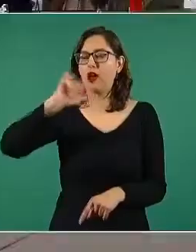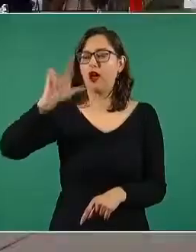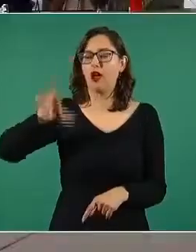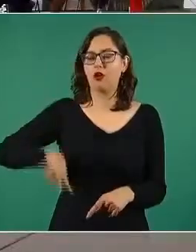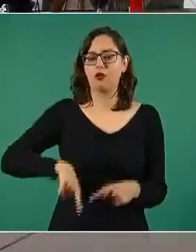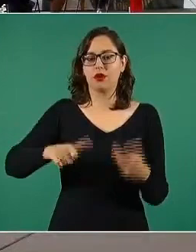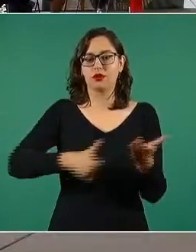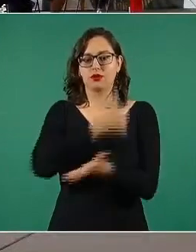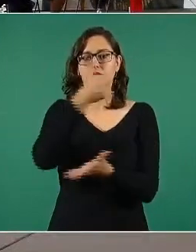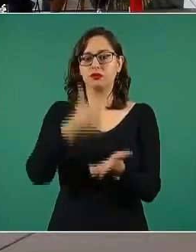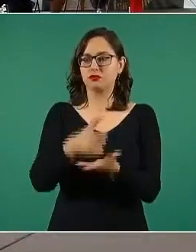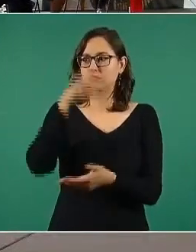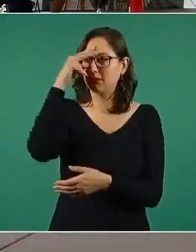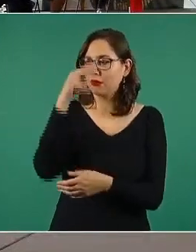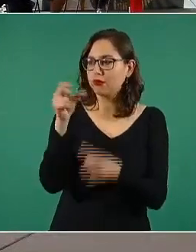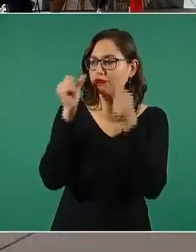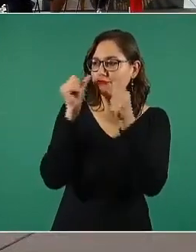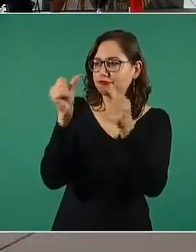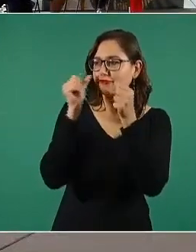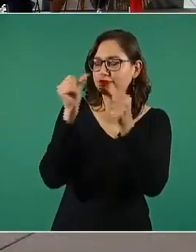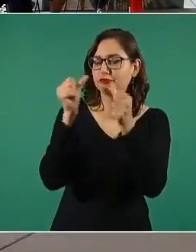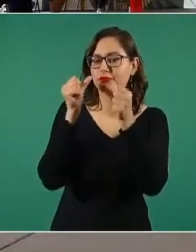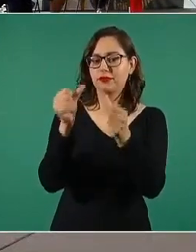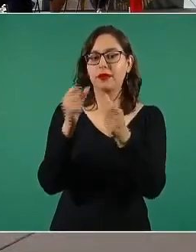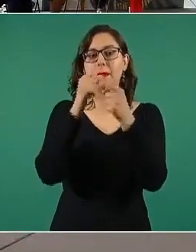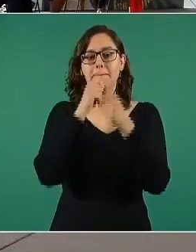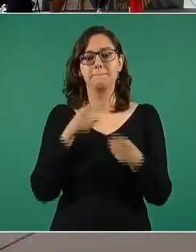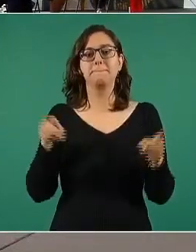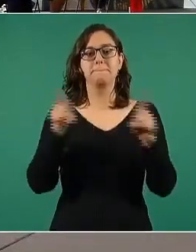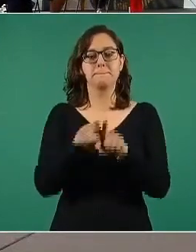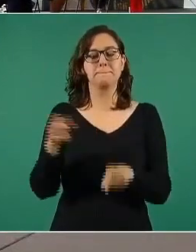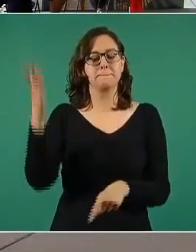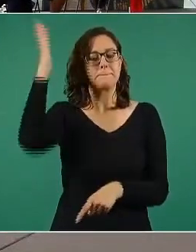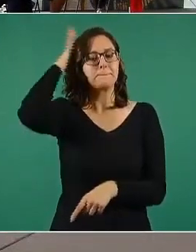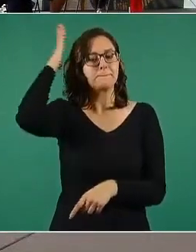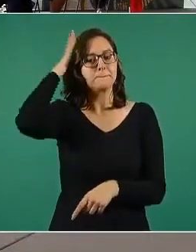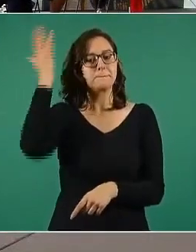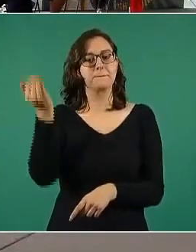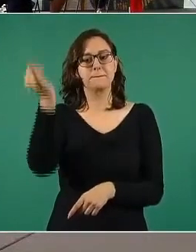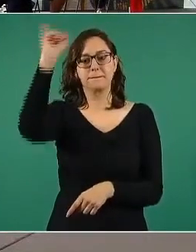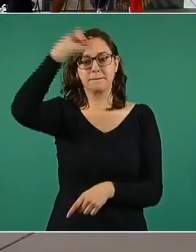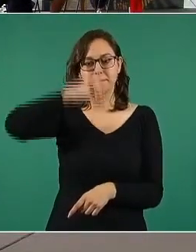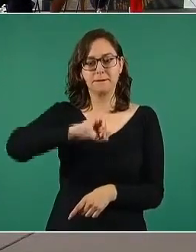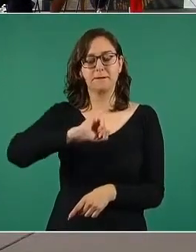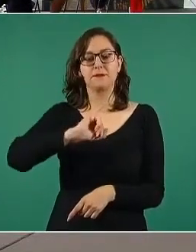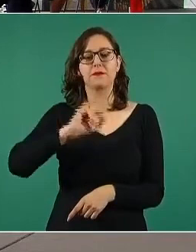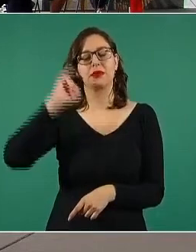de México, la gran jefa Sky Deer, y